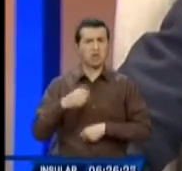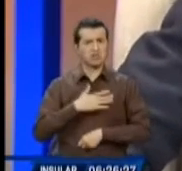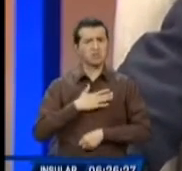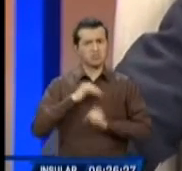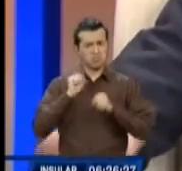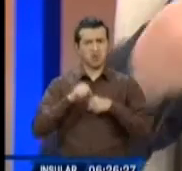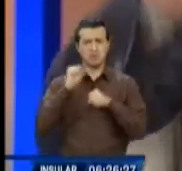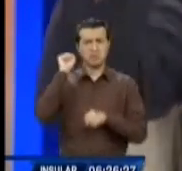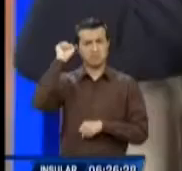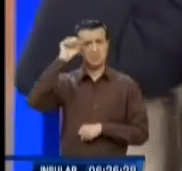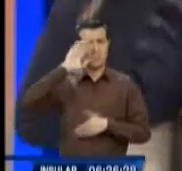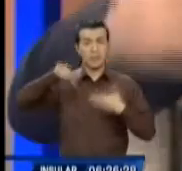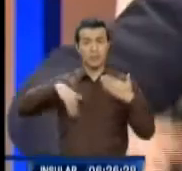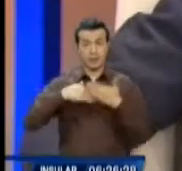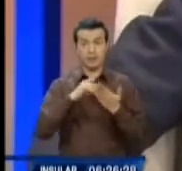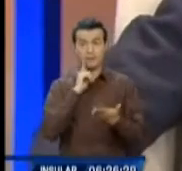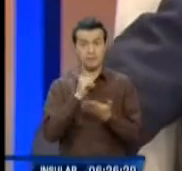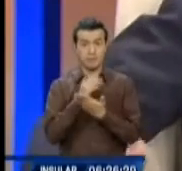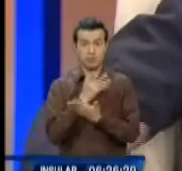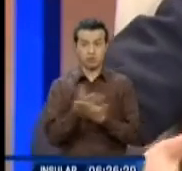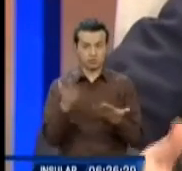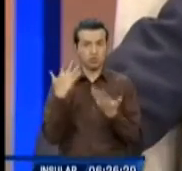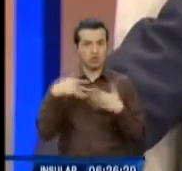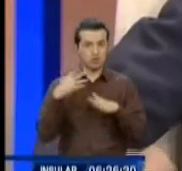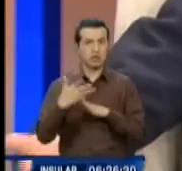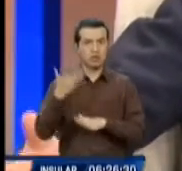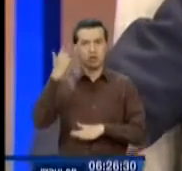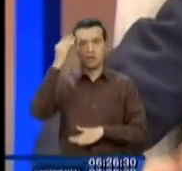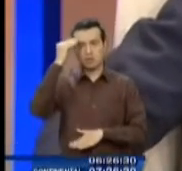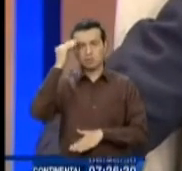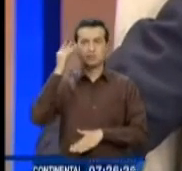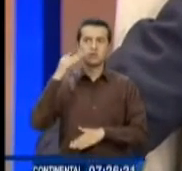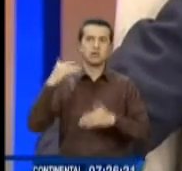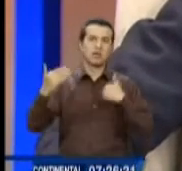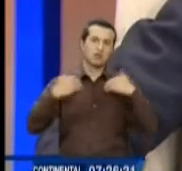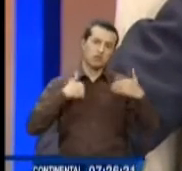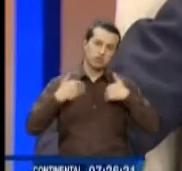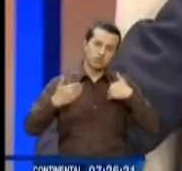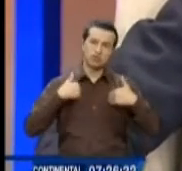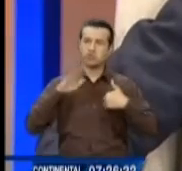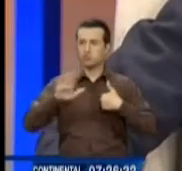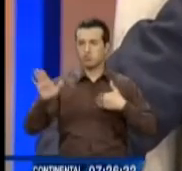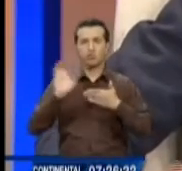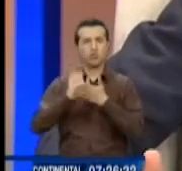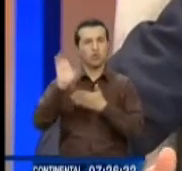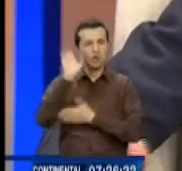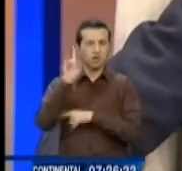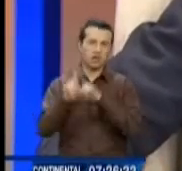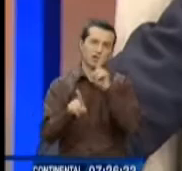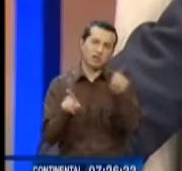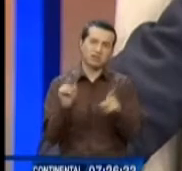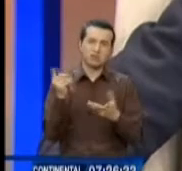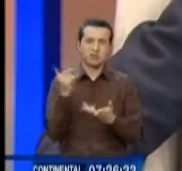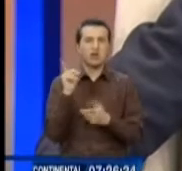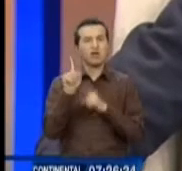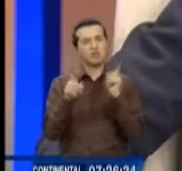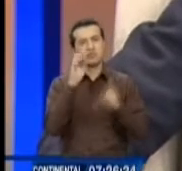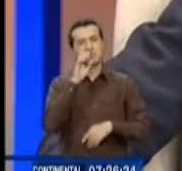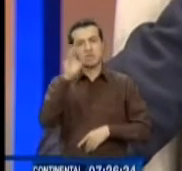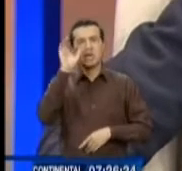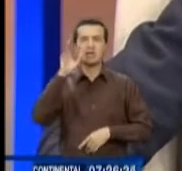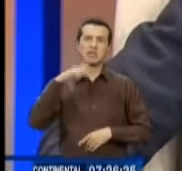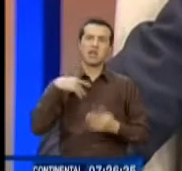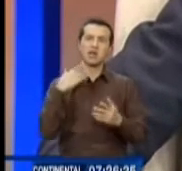hacer cine. Todos ellos obviamente tenían un bagaje de actuación pequeña en sus colegios. Algunos hacían canto,